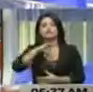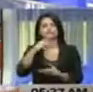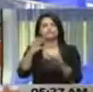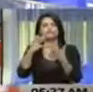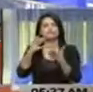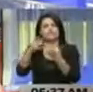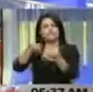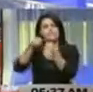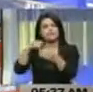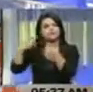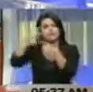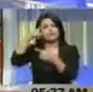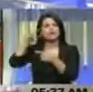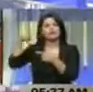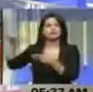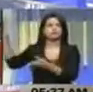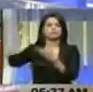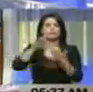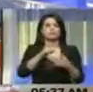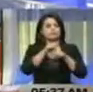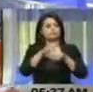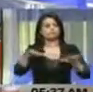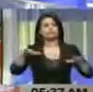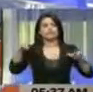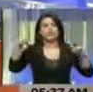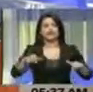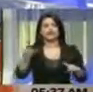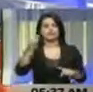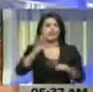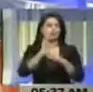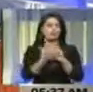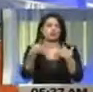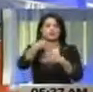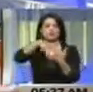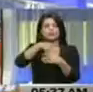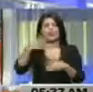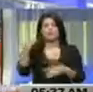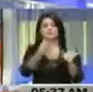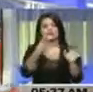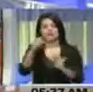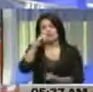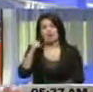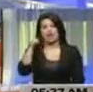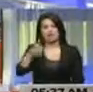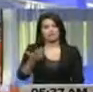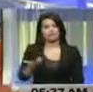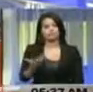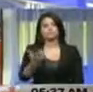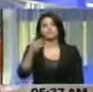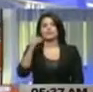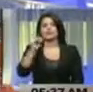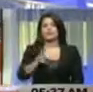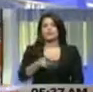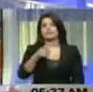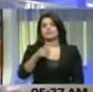vinculada al pan y al trigo y la arraigaron en nuestra tierra hace 60, 70 años atrás y eso obviamente ha